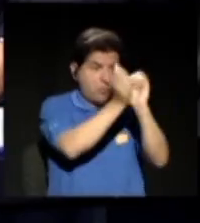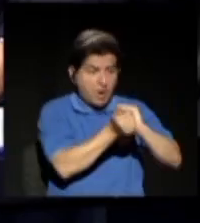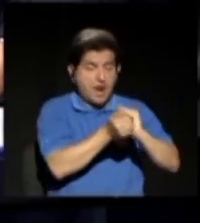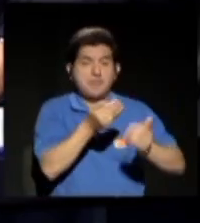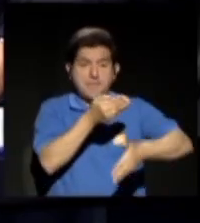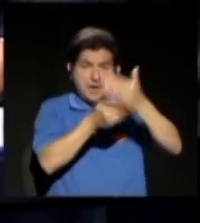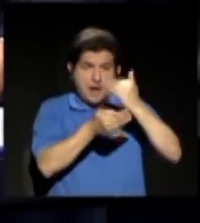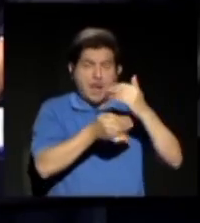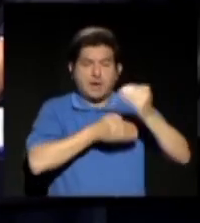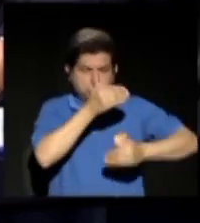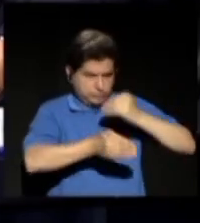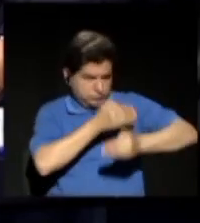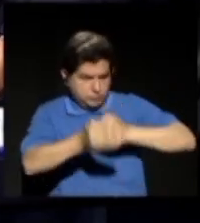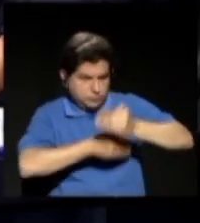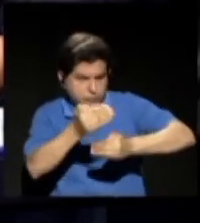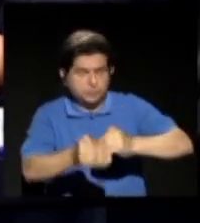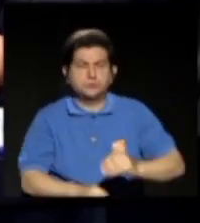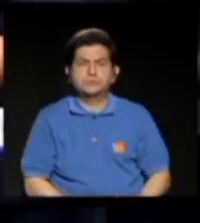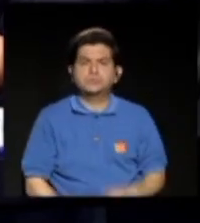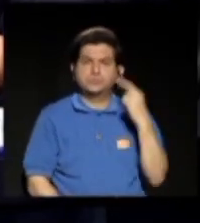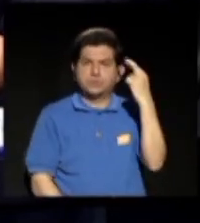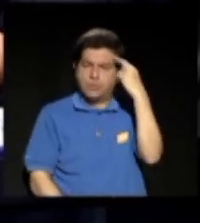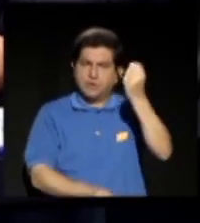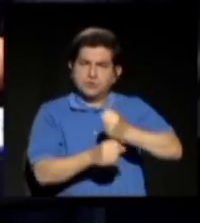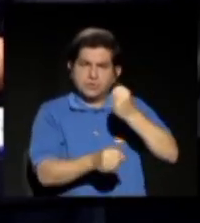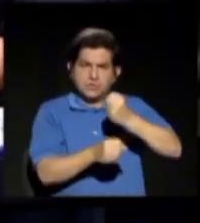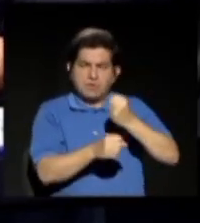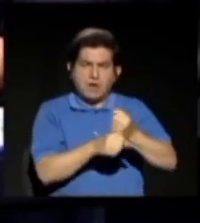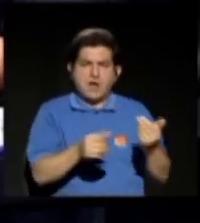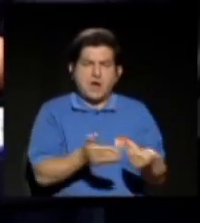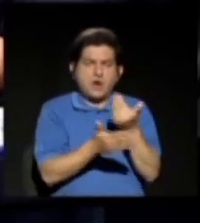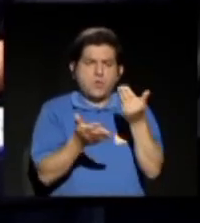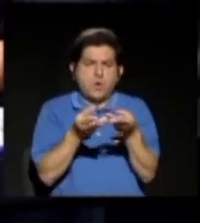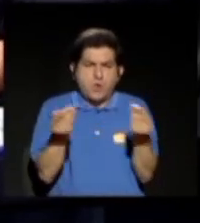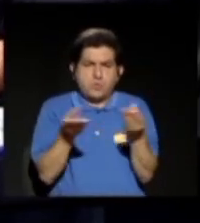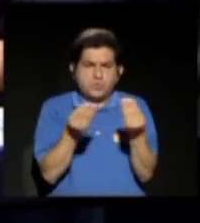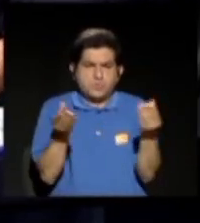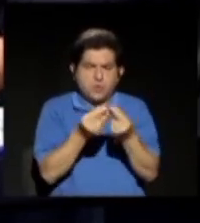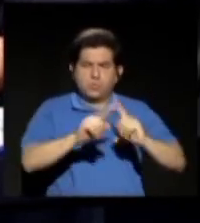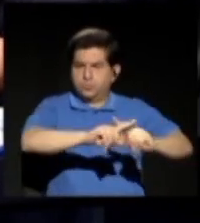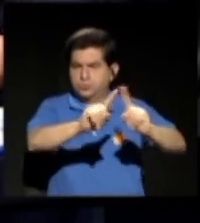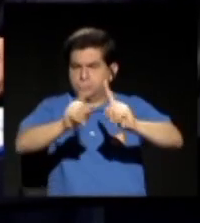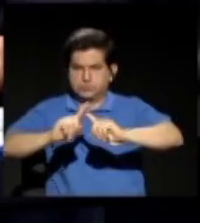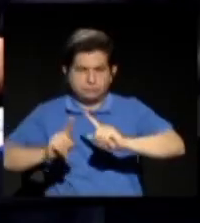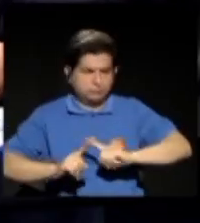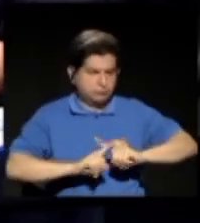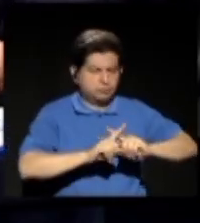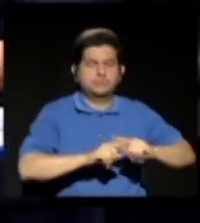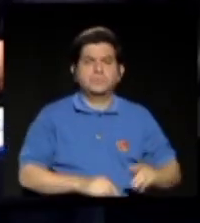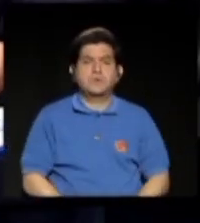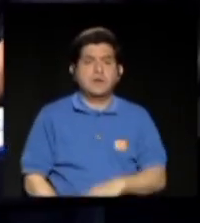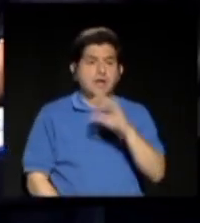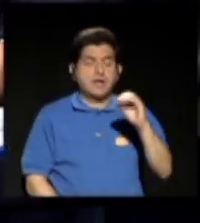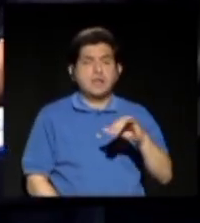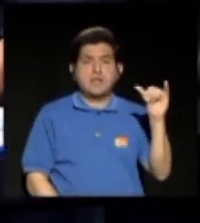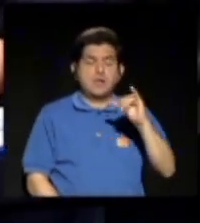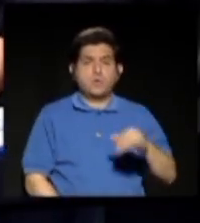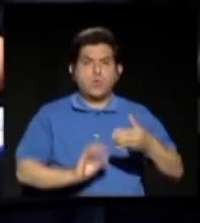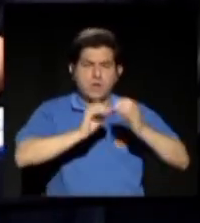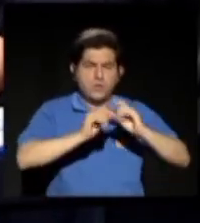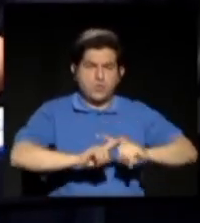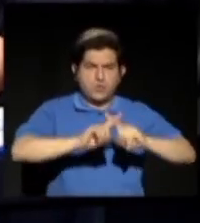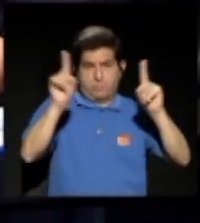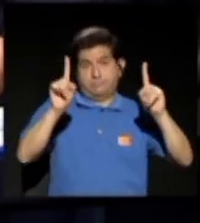se tenía anteriormente, básicamente porque trabajamos con una nueva canasta de bienes y servicios y con unos ponderadores diferentes.